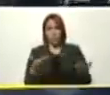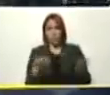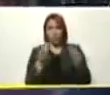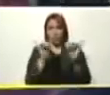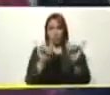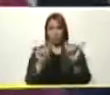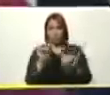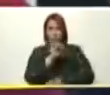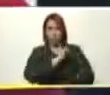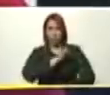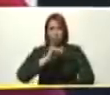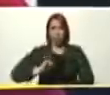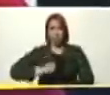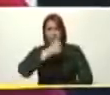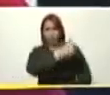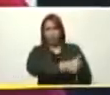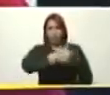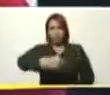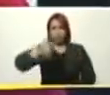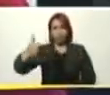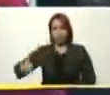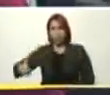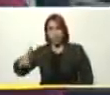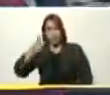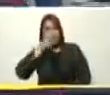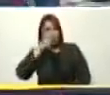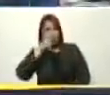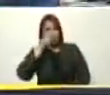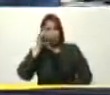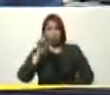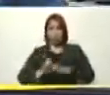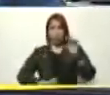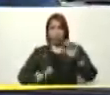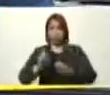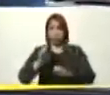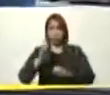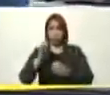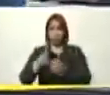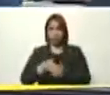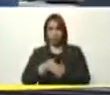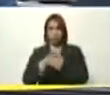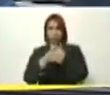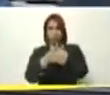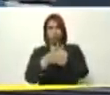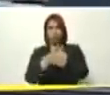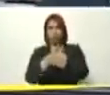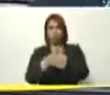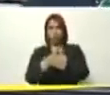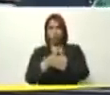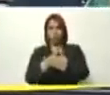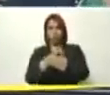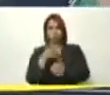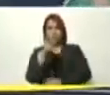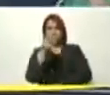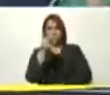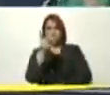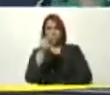personalmente lo supervisen y los lleven. En segundo